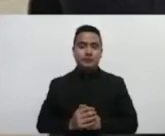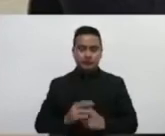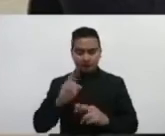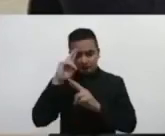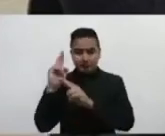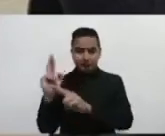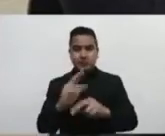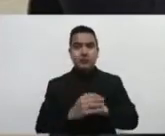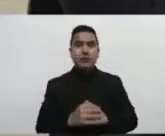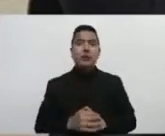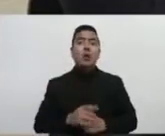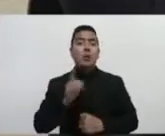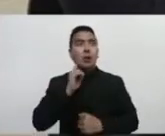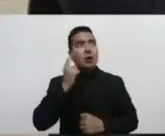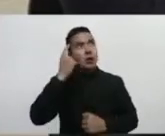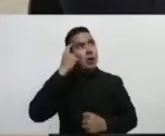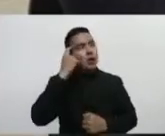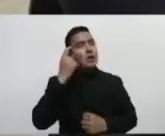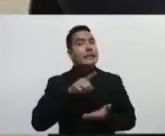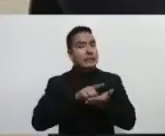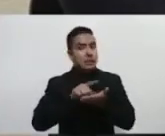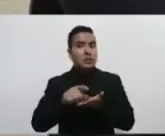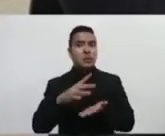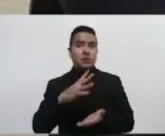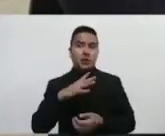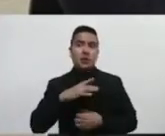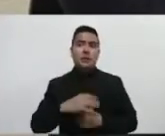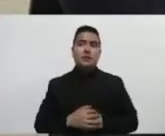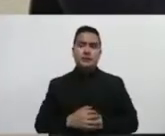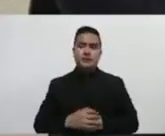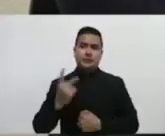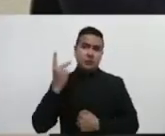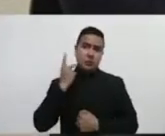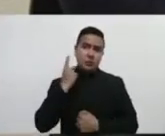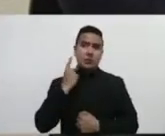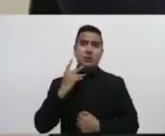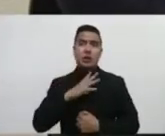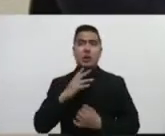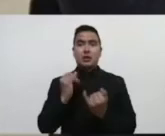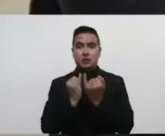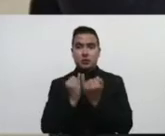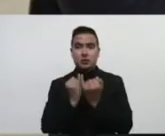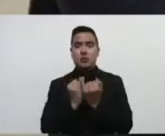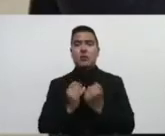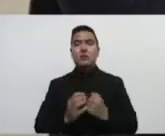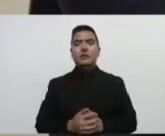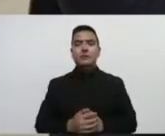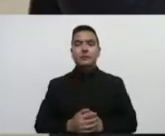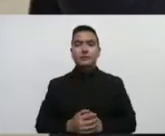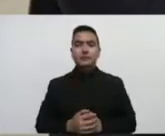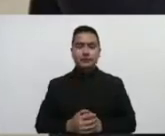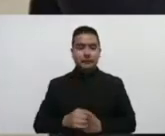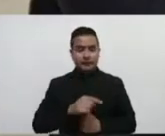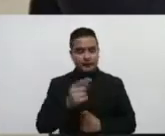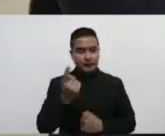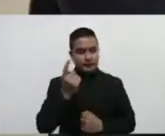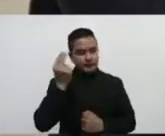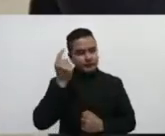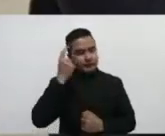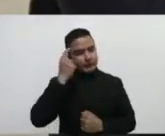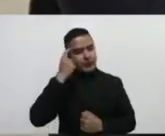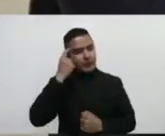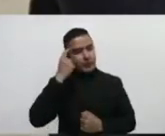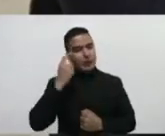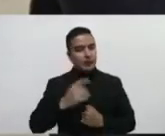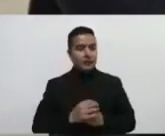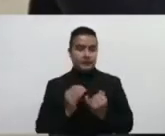incluyente. Y de las mujeres, bueno, pues también estar conscientes de que tenemos derecho, que tenemos derechos a participar políticamente,